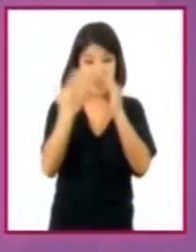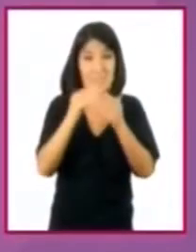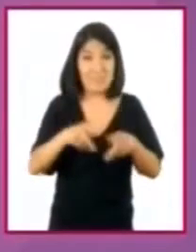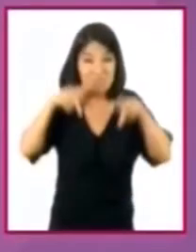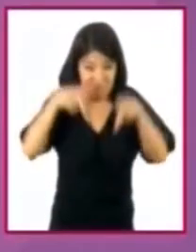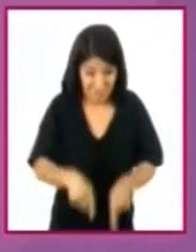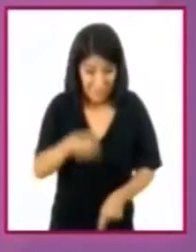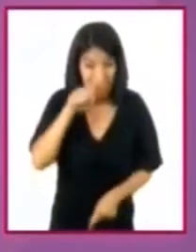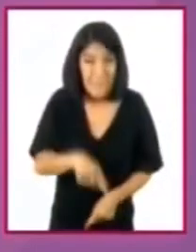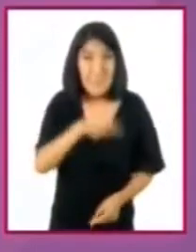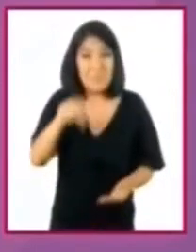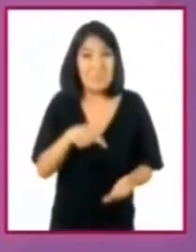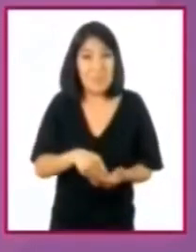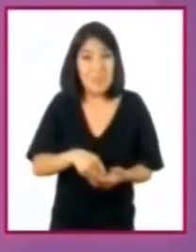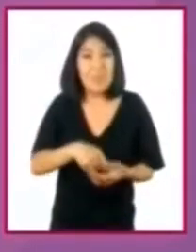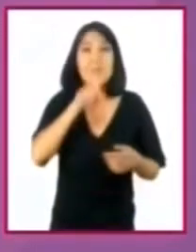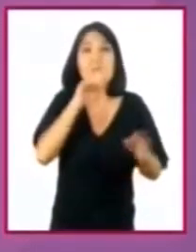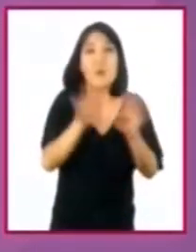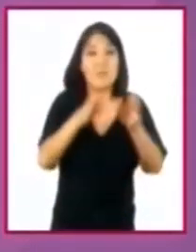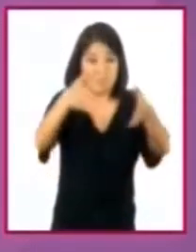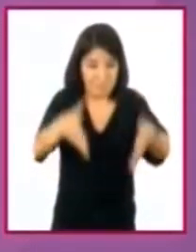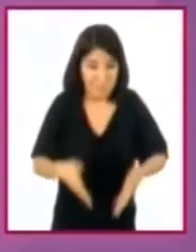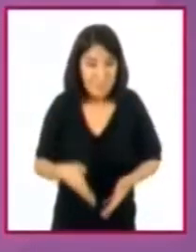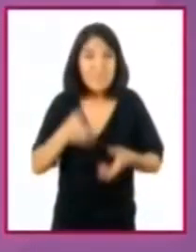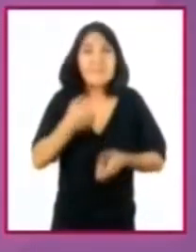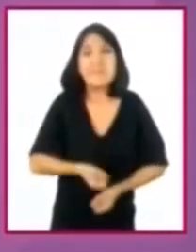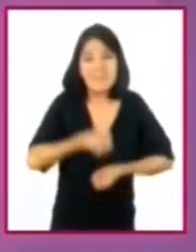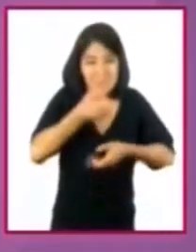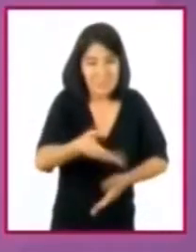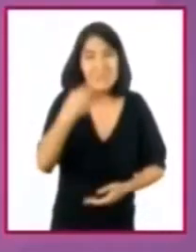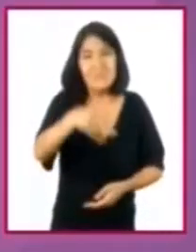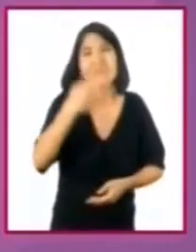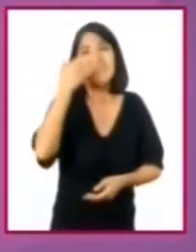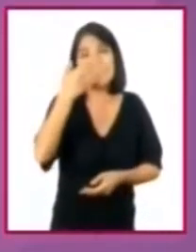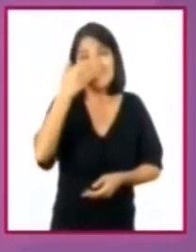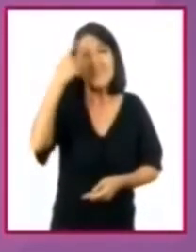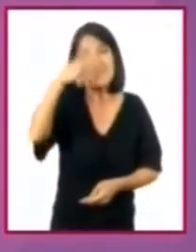las tumbas depositaban ofrendas y urnas funerarias.